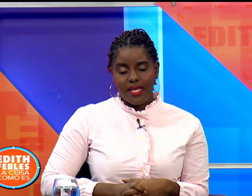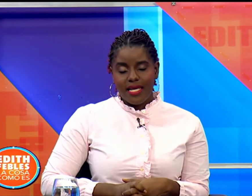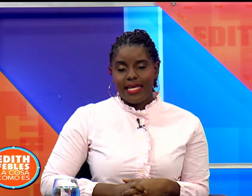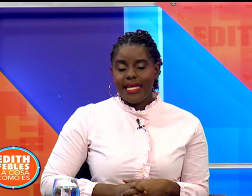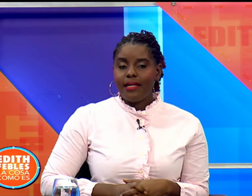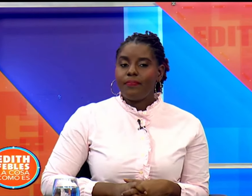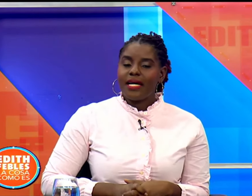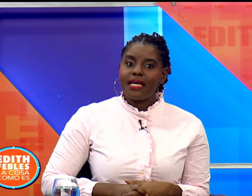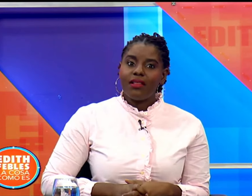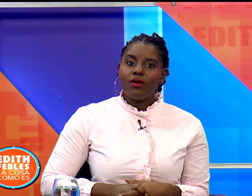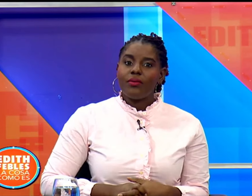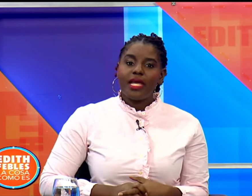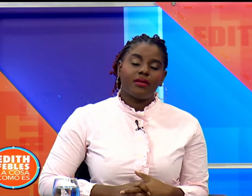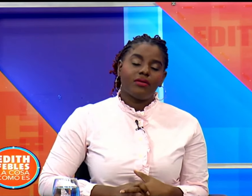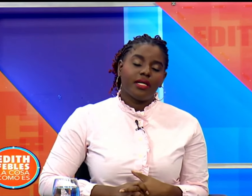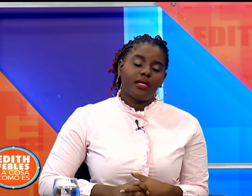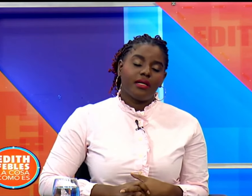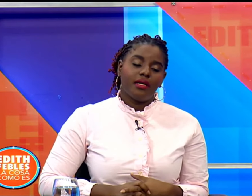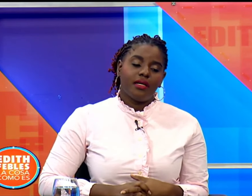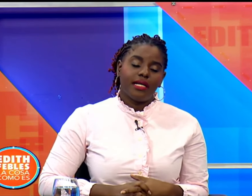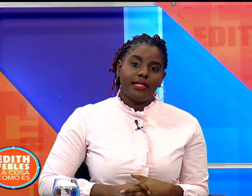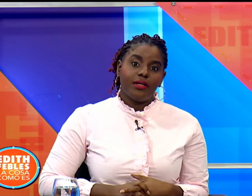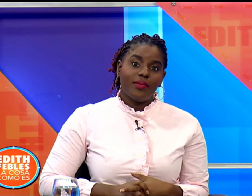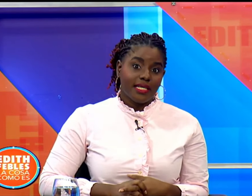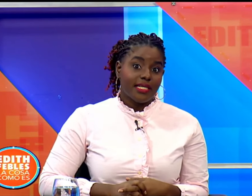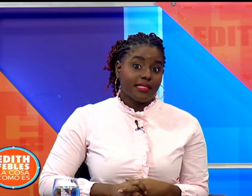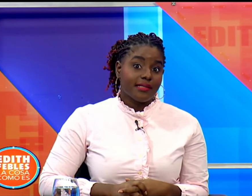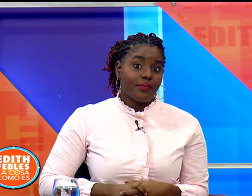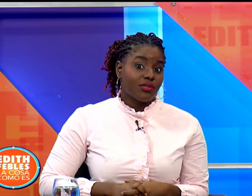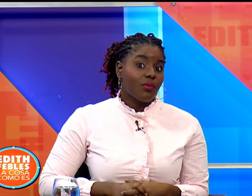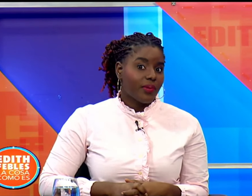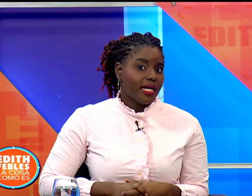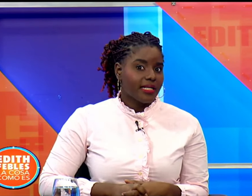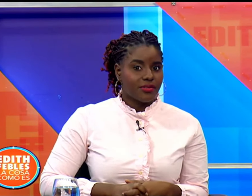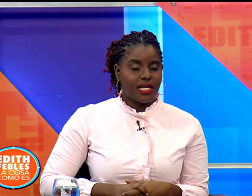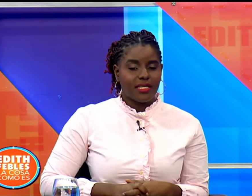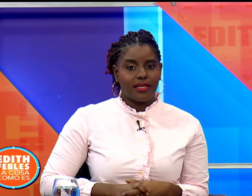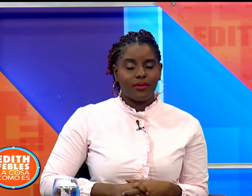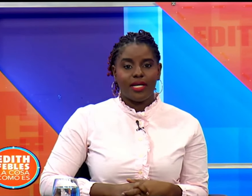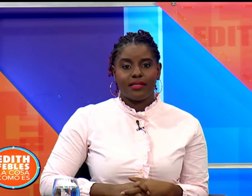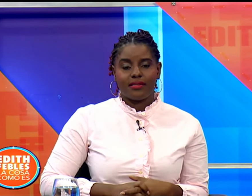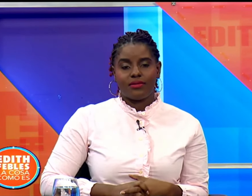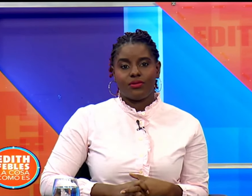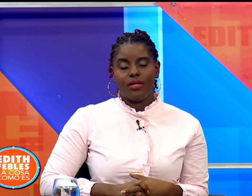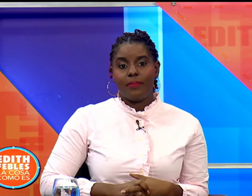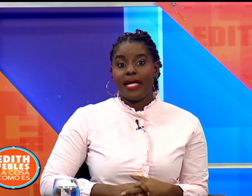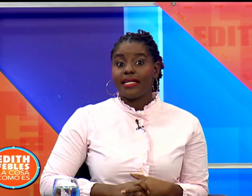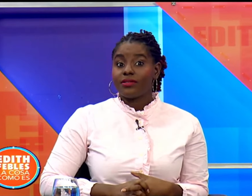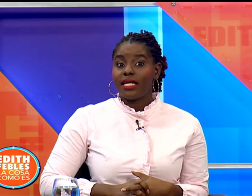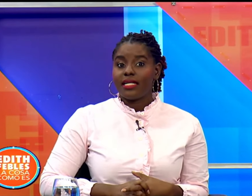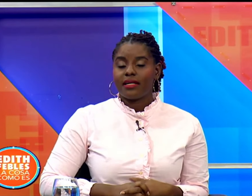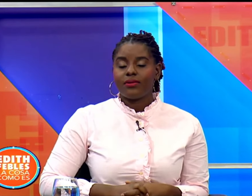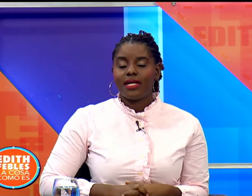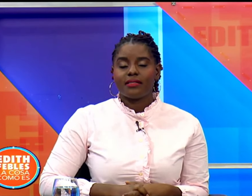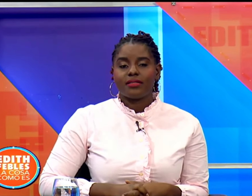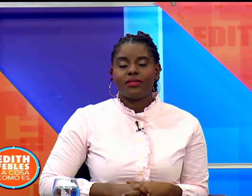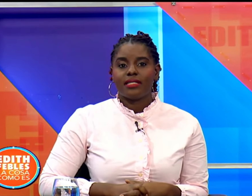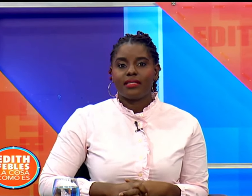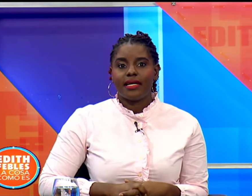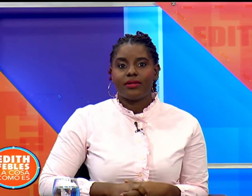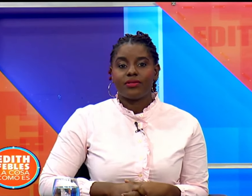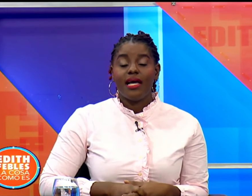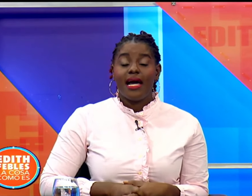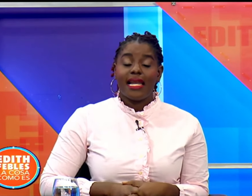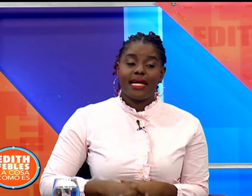respuesta. En el pasado gobierno de Danilo Medina se empezó un plan nacional de regularización, el Plan Nacional de Regularización